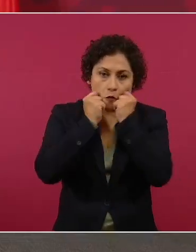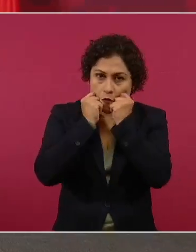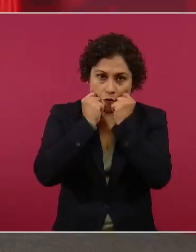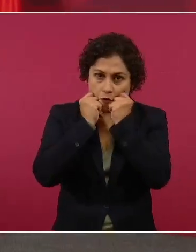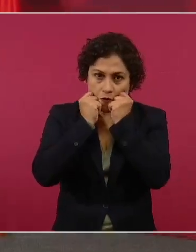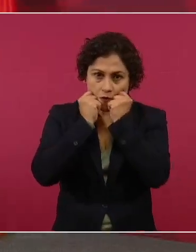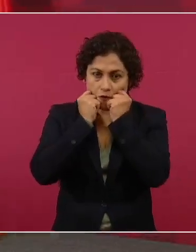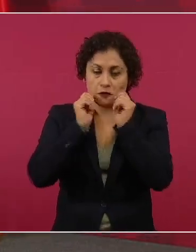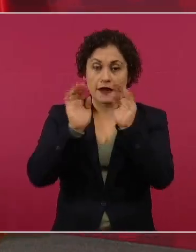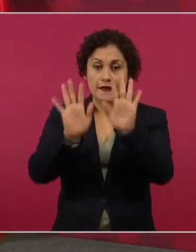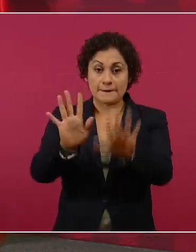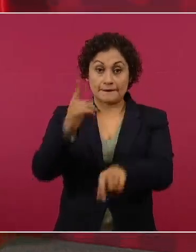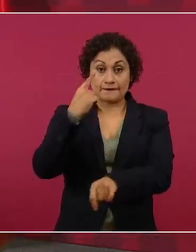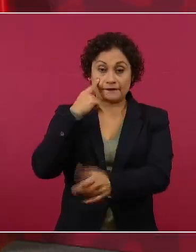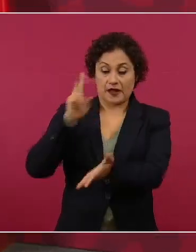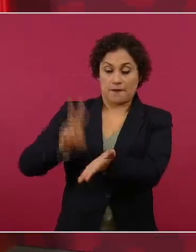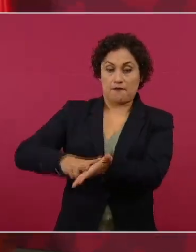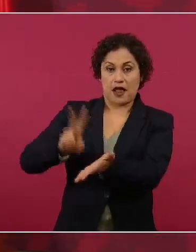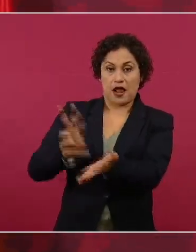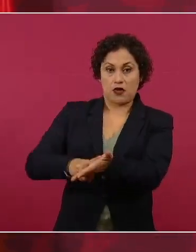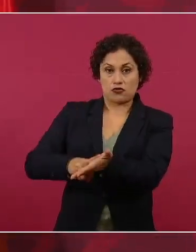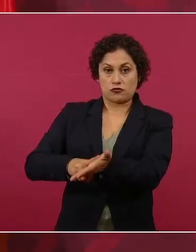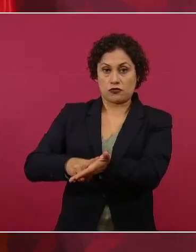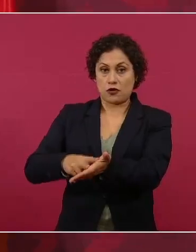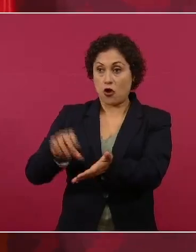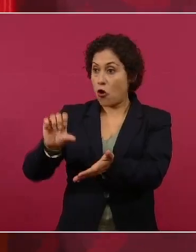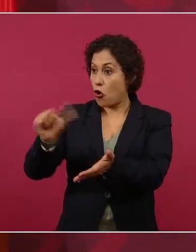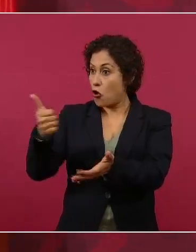Por encima de los principios, nada.